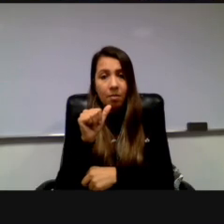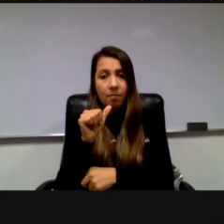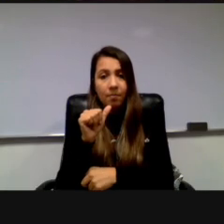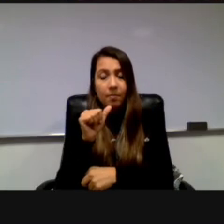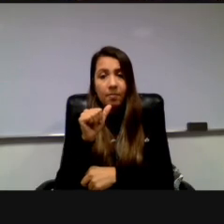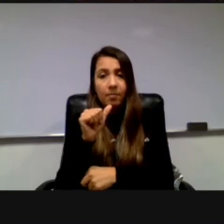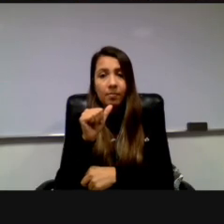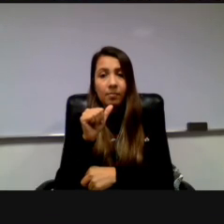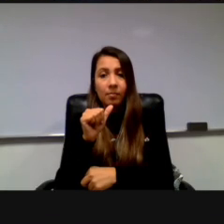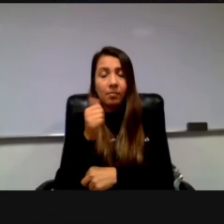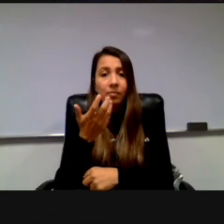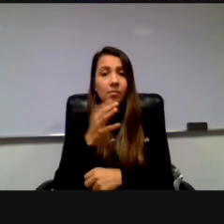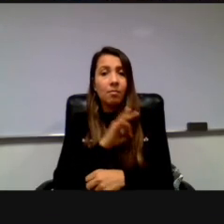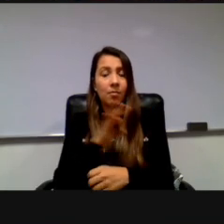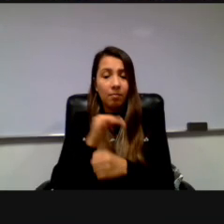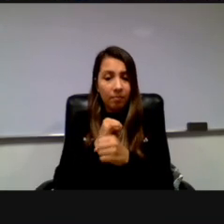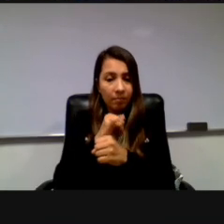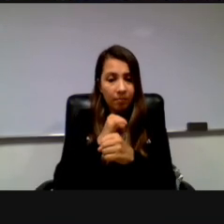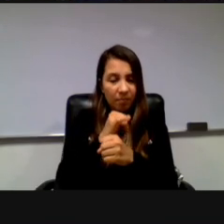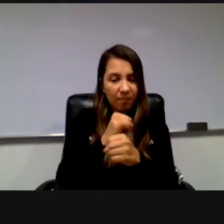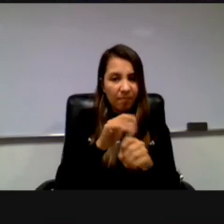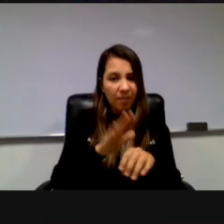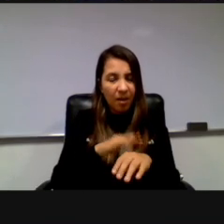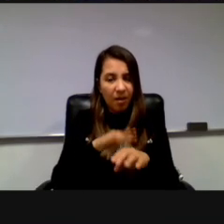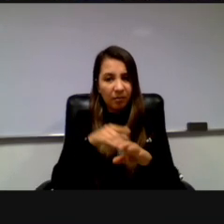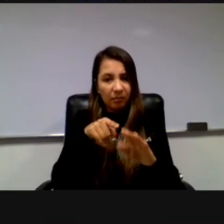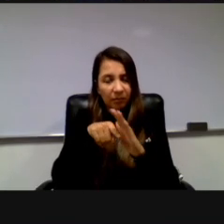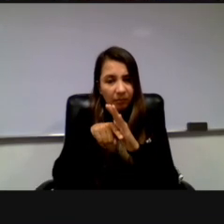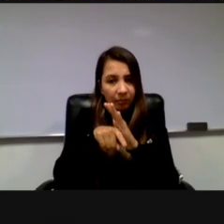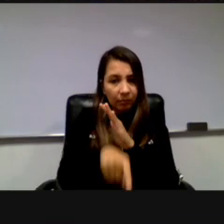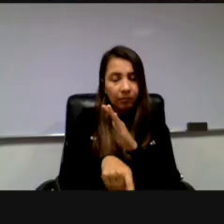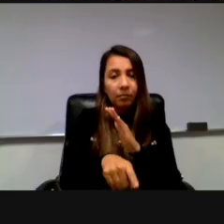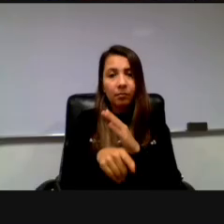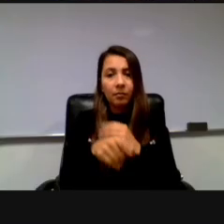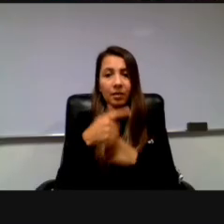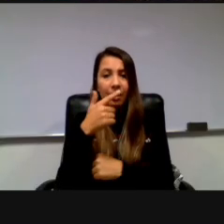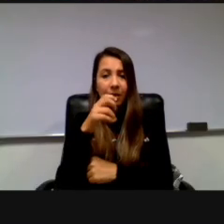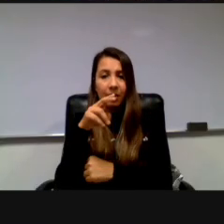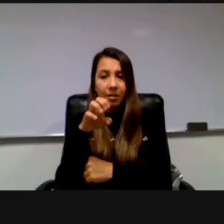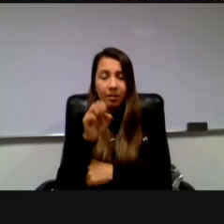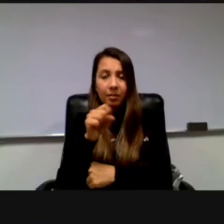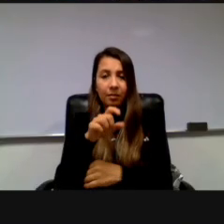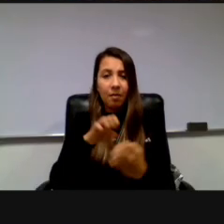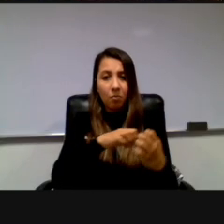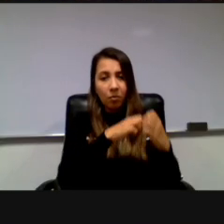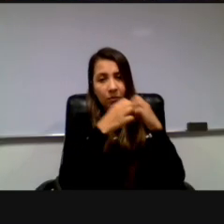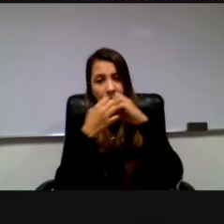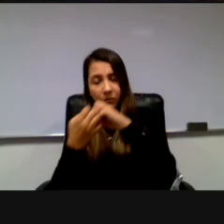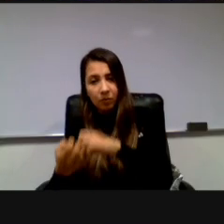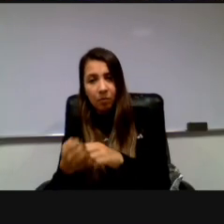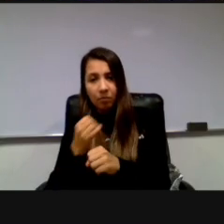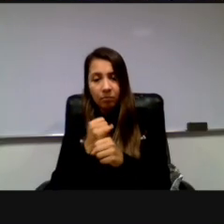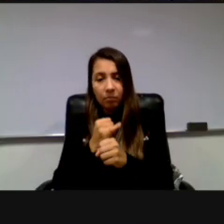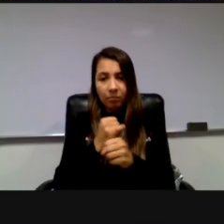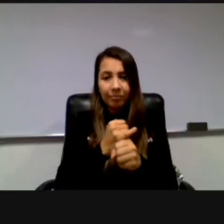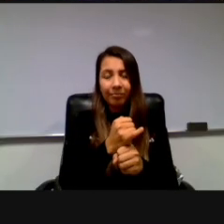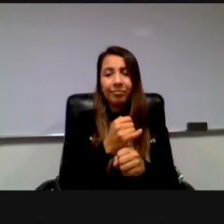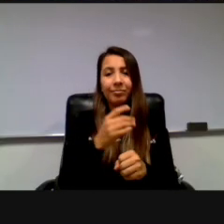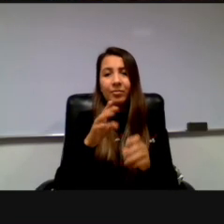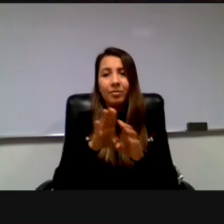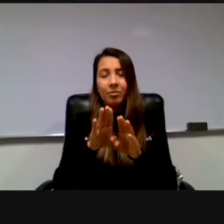y estudiarlas con detalle a cada uno de estos genes, hacerles sus historias evolutivas, sus